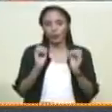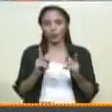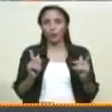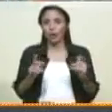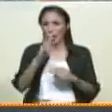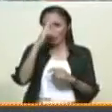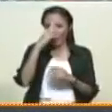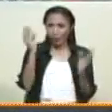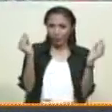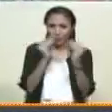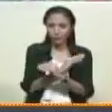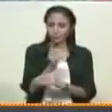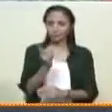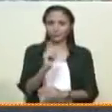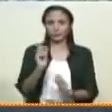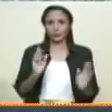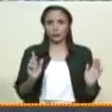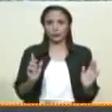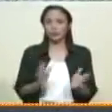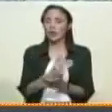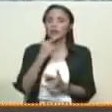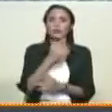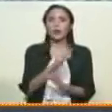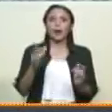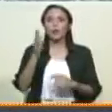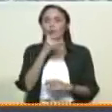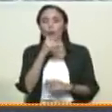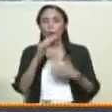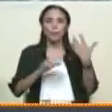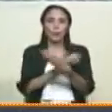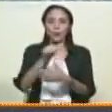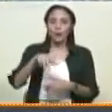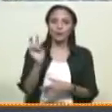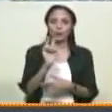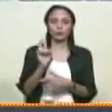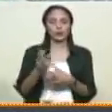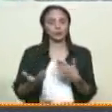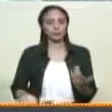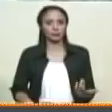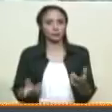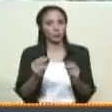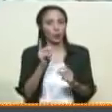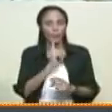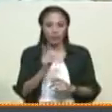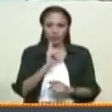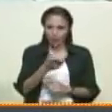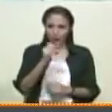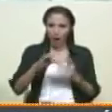duda? ¿Quién puede decir que no hay problemas en la calle? ¿Quién puede dudar que eso afecta a nuestro pueblo?